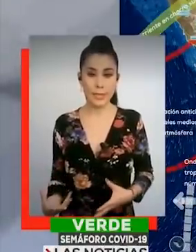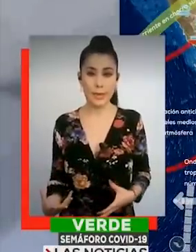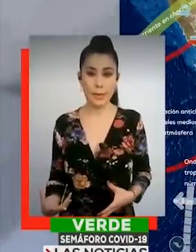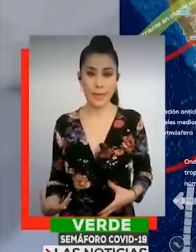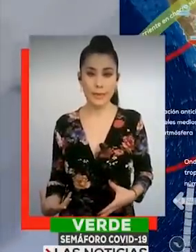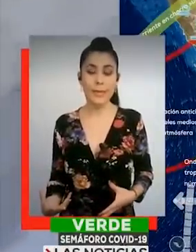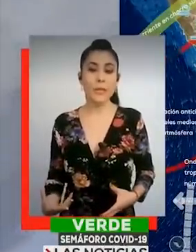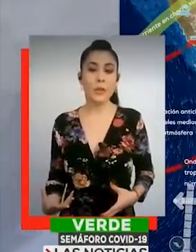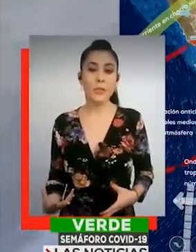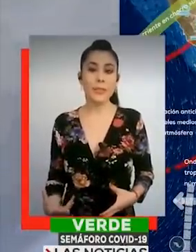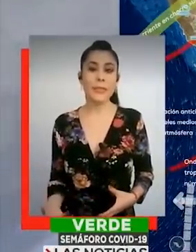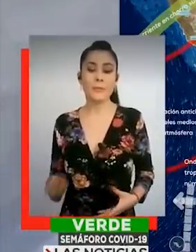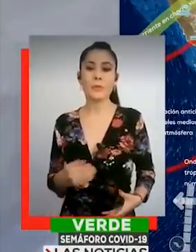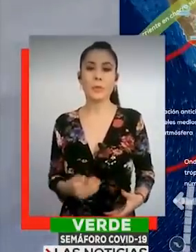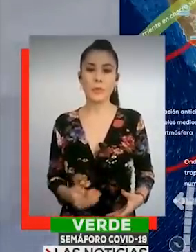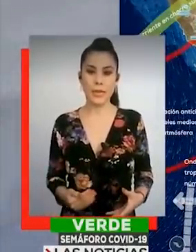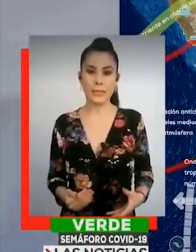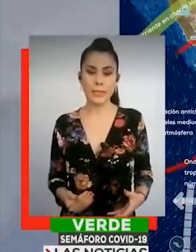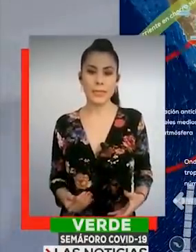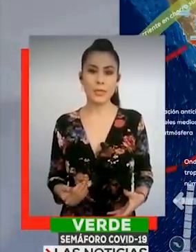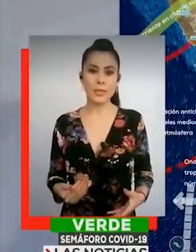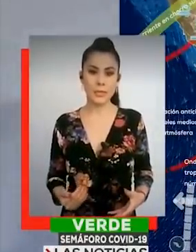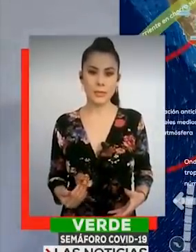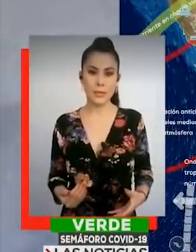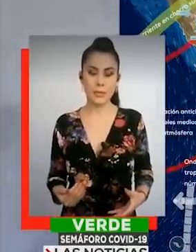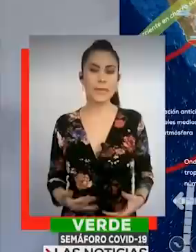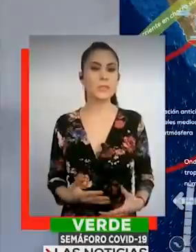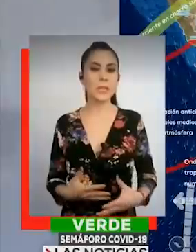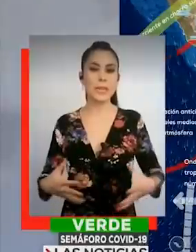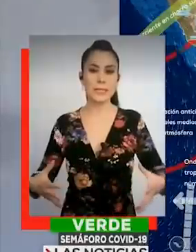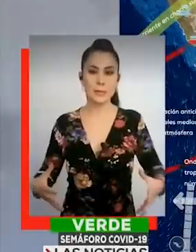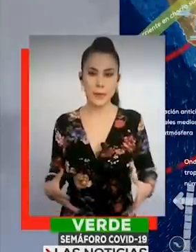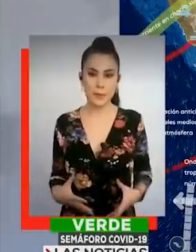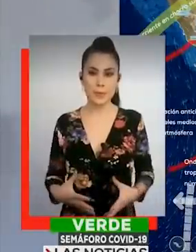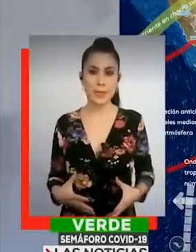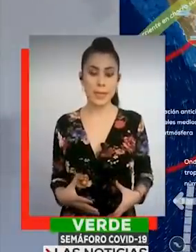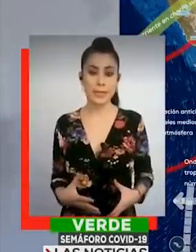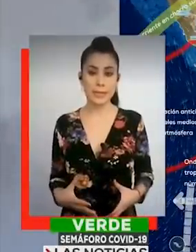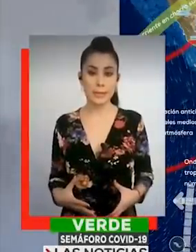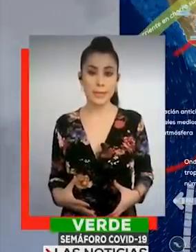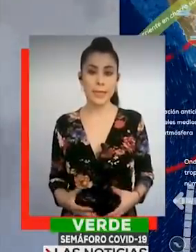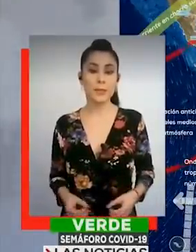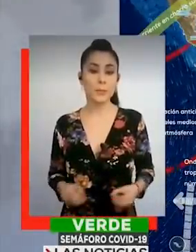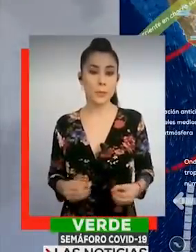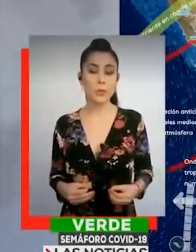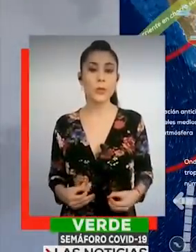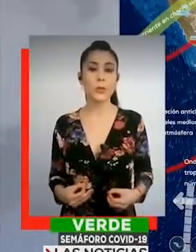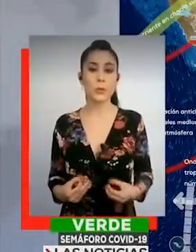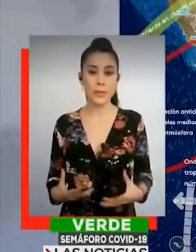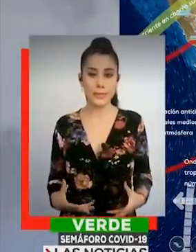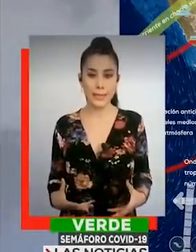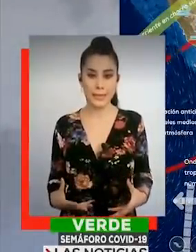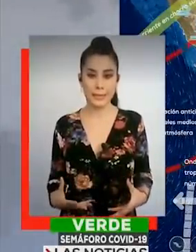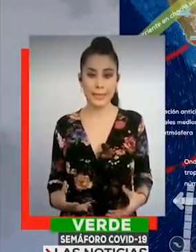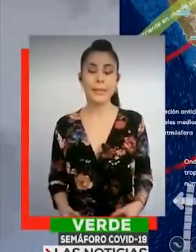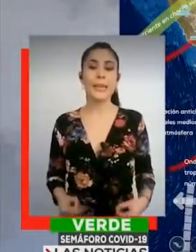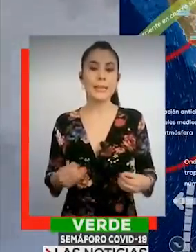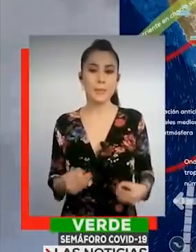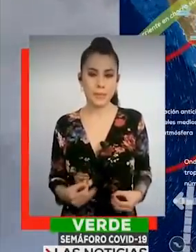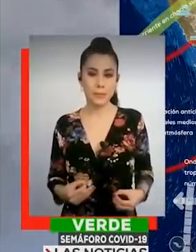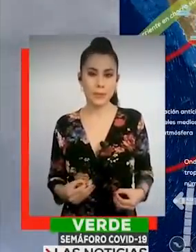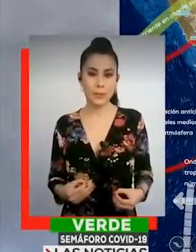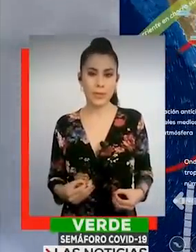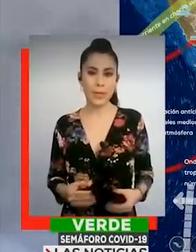sur y sureste del país donde tenemos contrastes en la zona centro del país los canales de baja presión generan inestabilidad con pronóstico de tormentas eléctricas